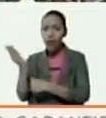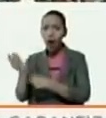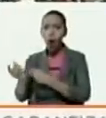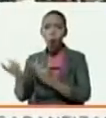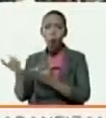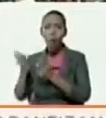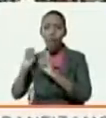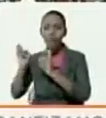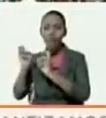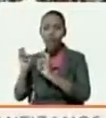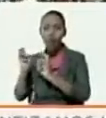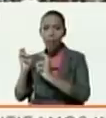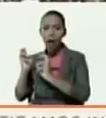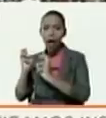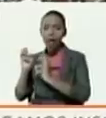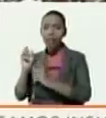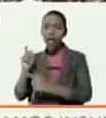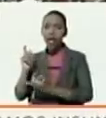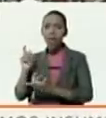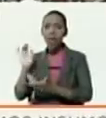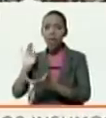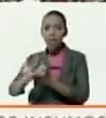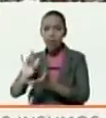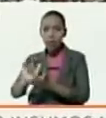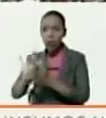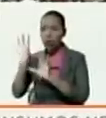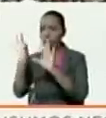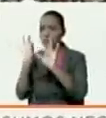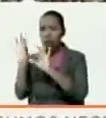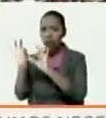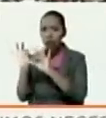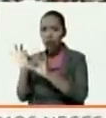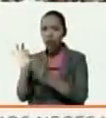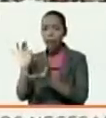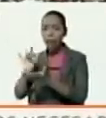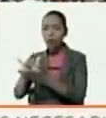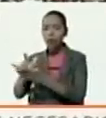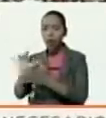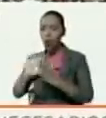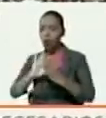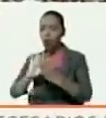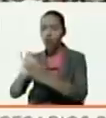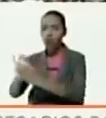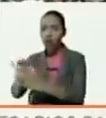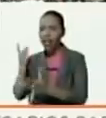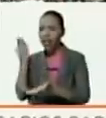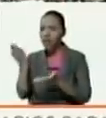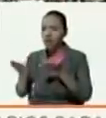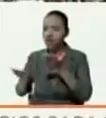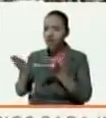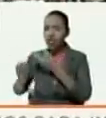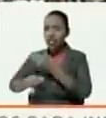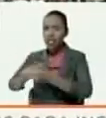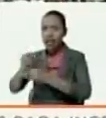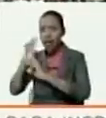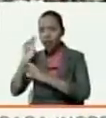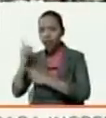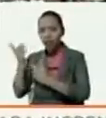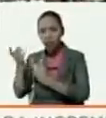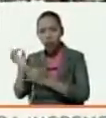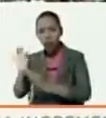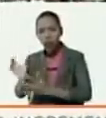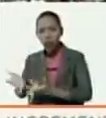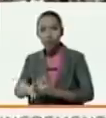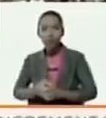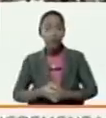el tema de candidaturas, de selección de candidaturas, con los aliados? ¿Qué balance se puede hacer con respecto a eso? Mira,